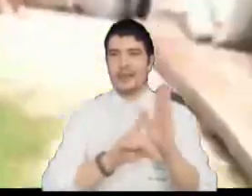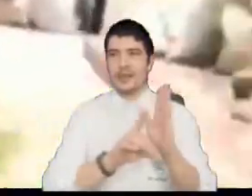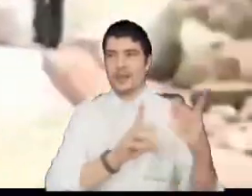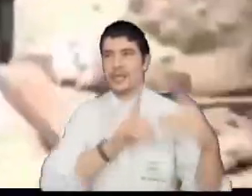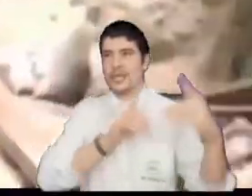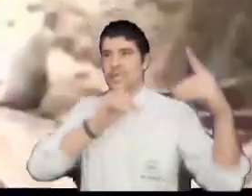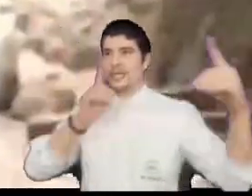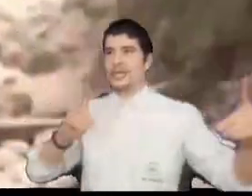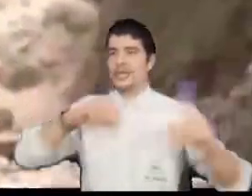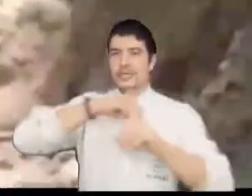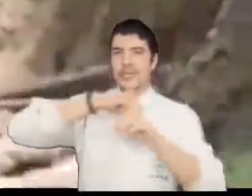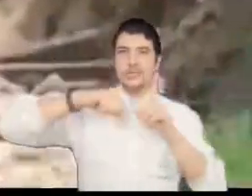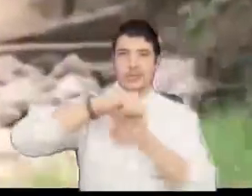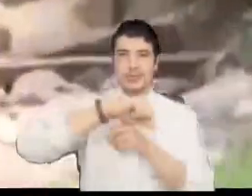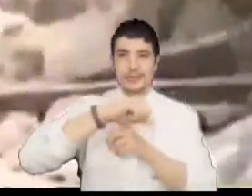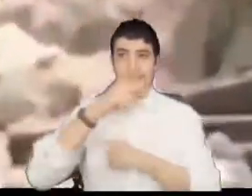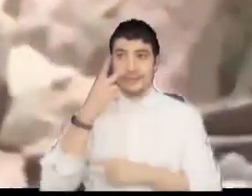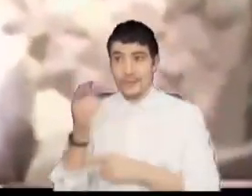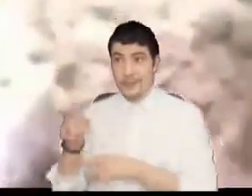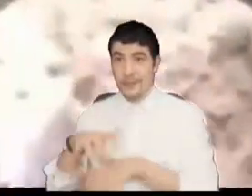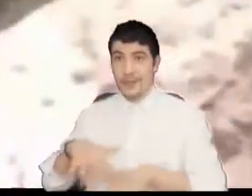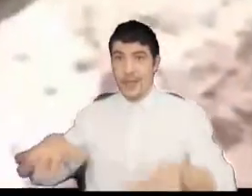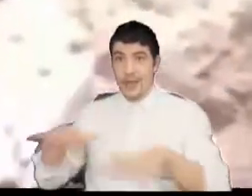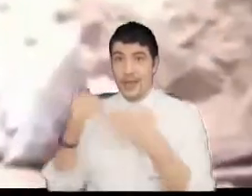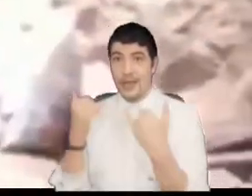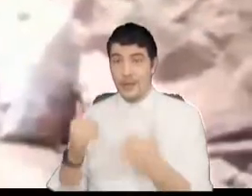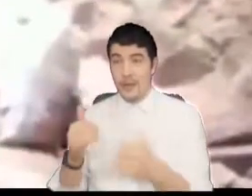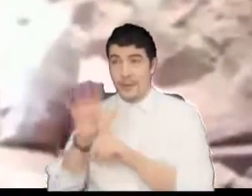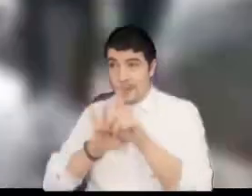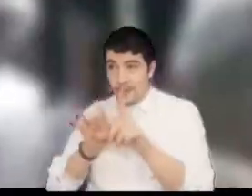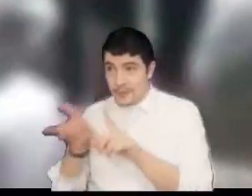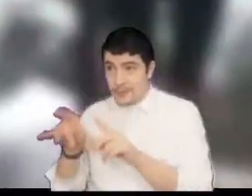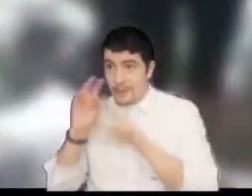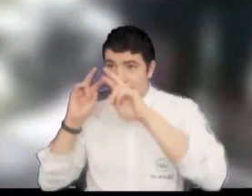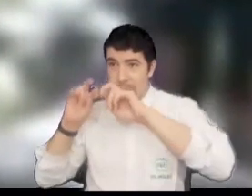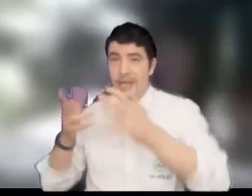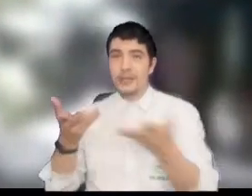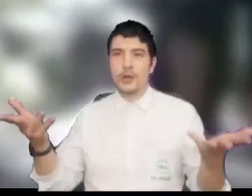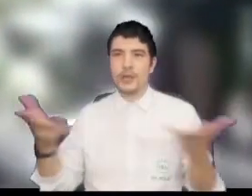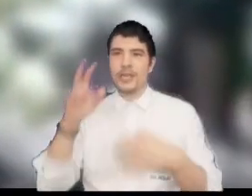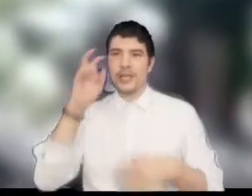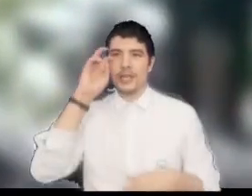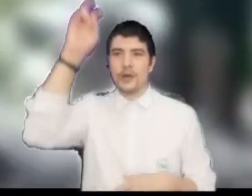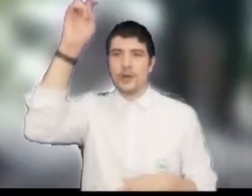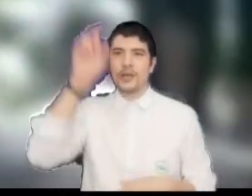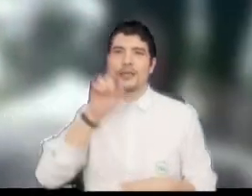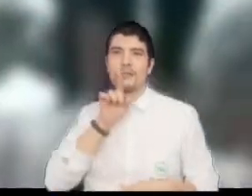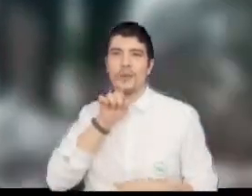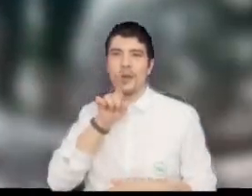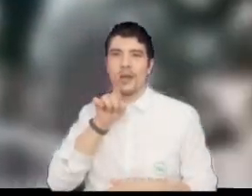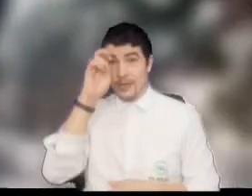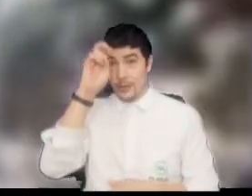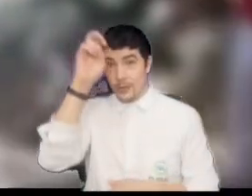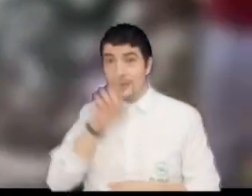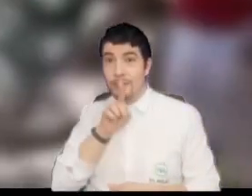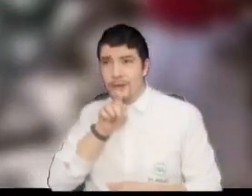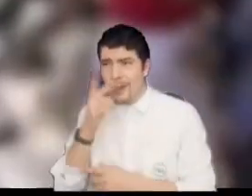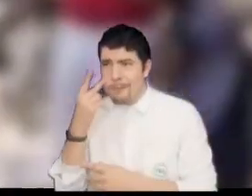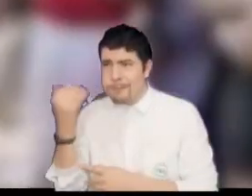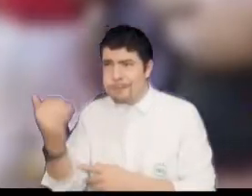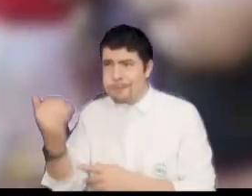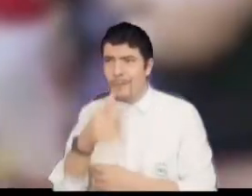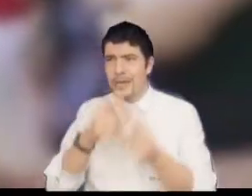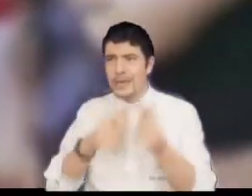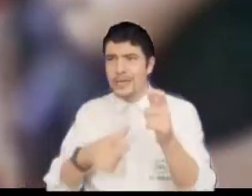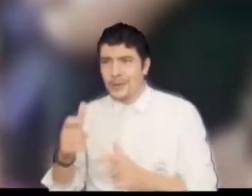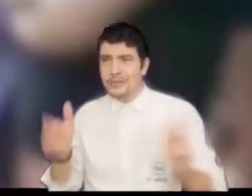Social. Estos operativos se están realizando en estos momentos en el norte de Bucaramanga, donde se puede ver cantidad de personas que se encuentran de